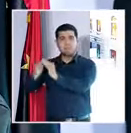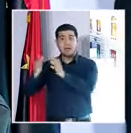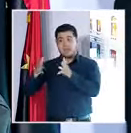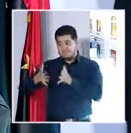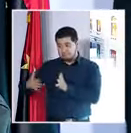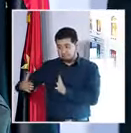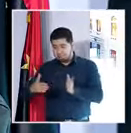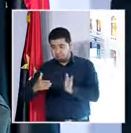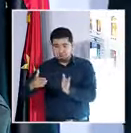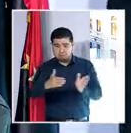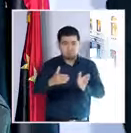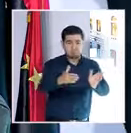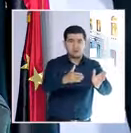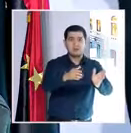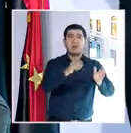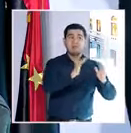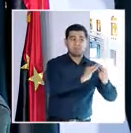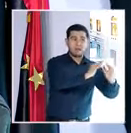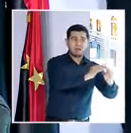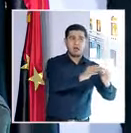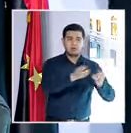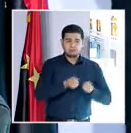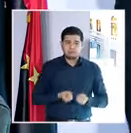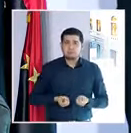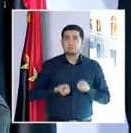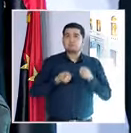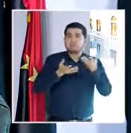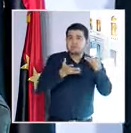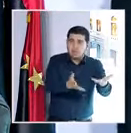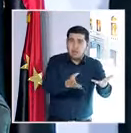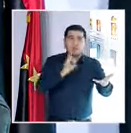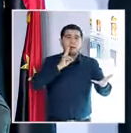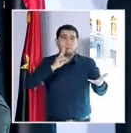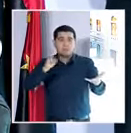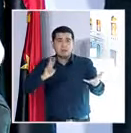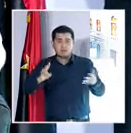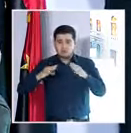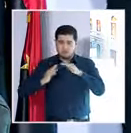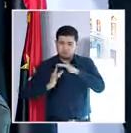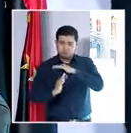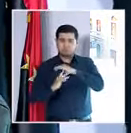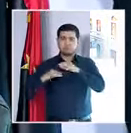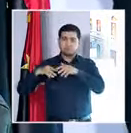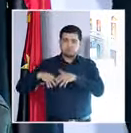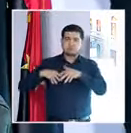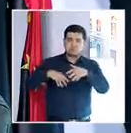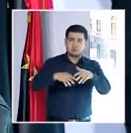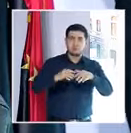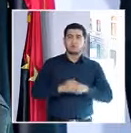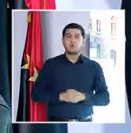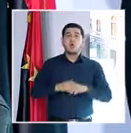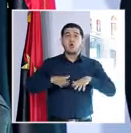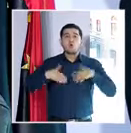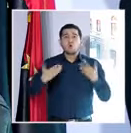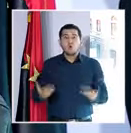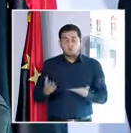la experiencia exitosa, tal vez más importante, de atender dignamente a esas